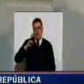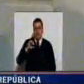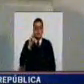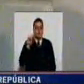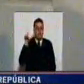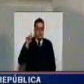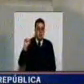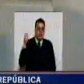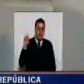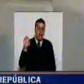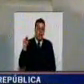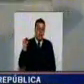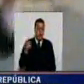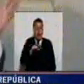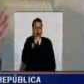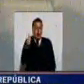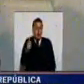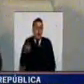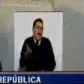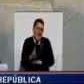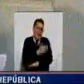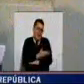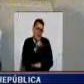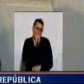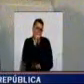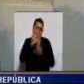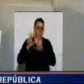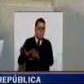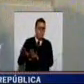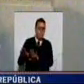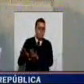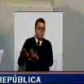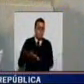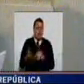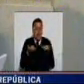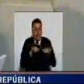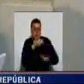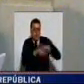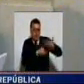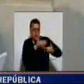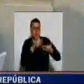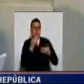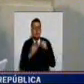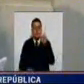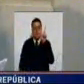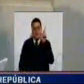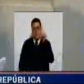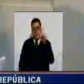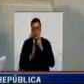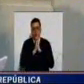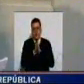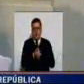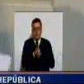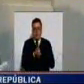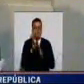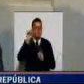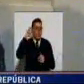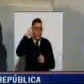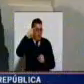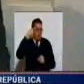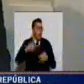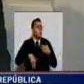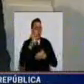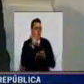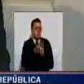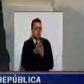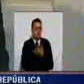había suspendido antes. No estamos hablando es de este. El proceso lo empieza el 21 de diciembre el gobierno nacional con una